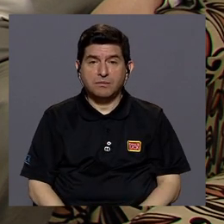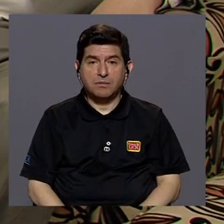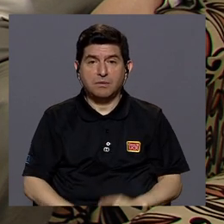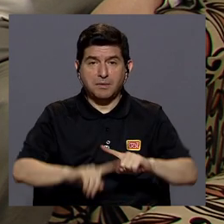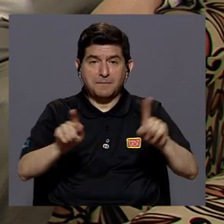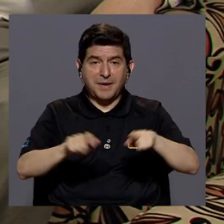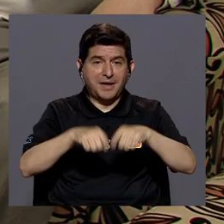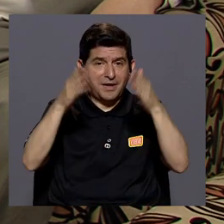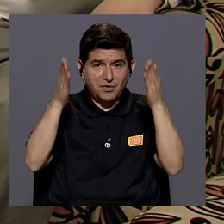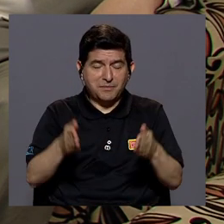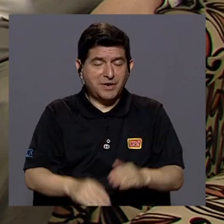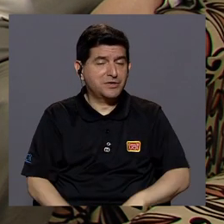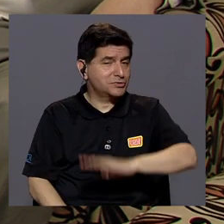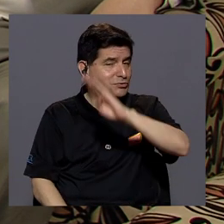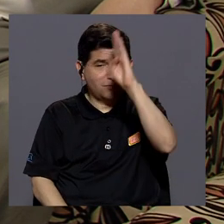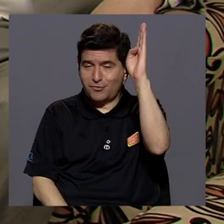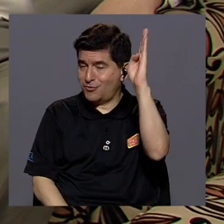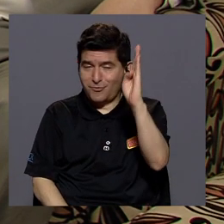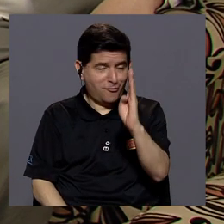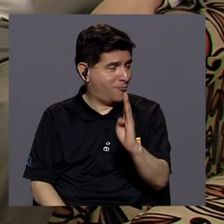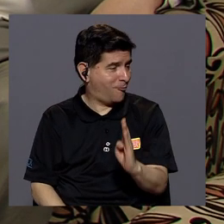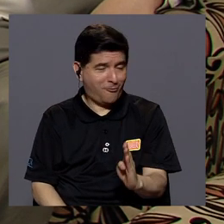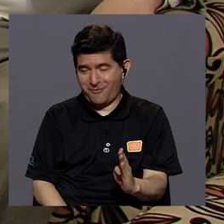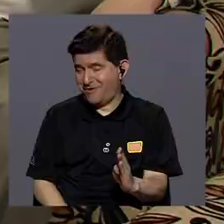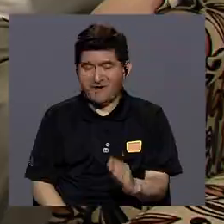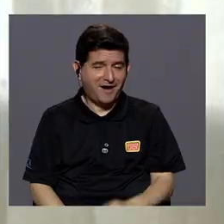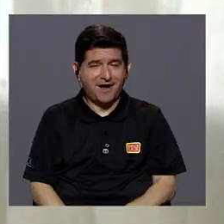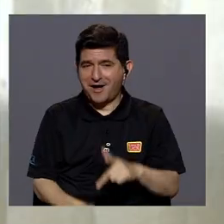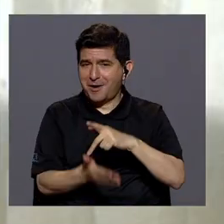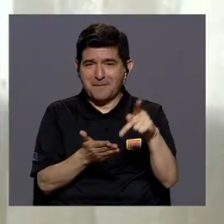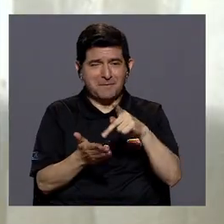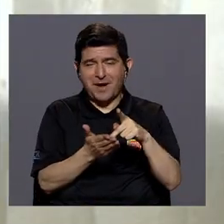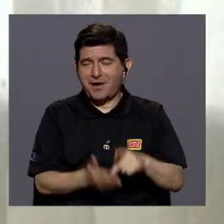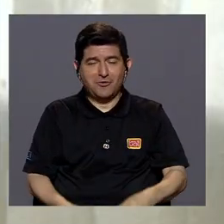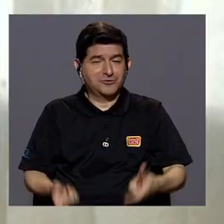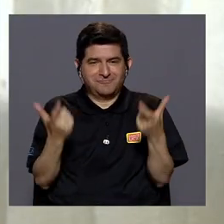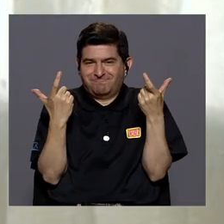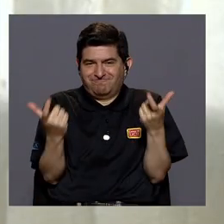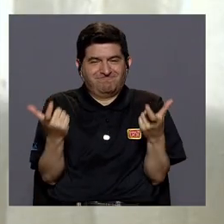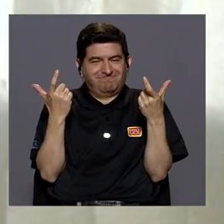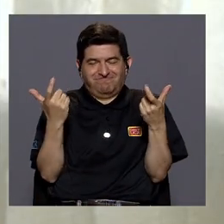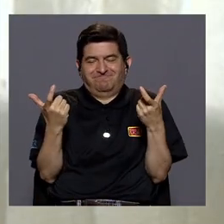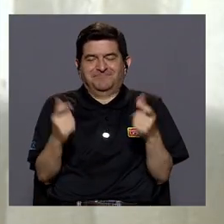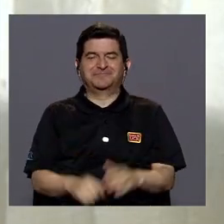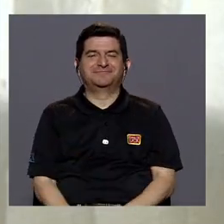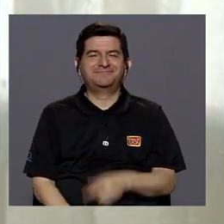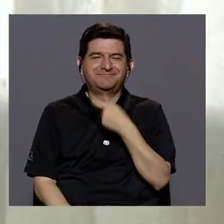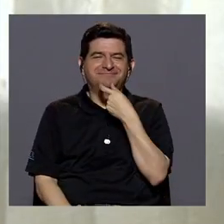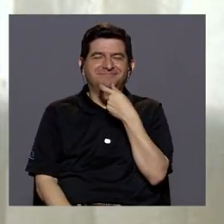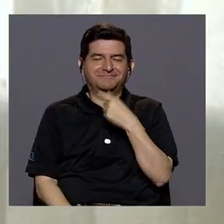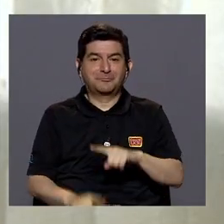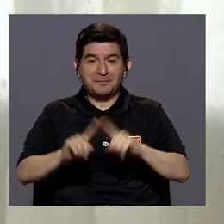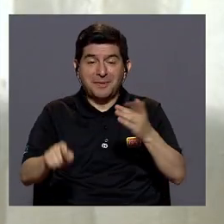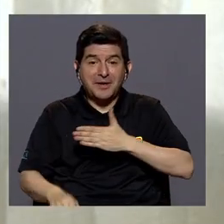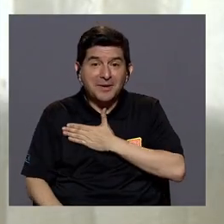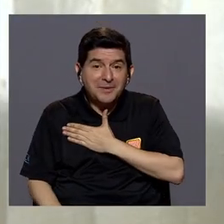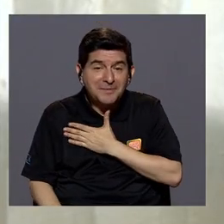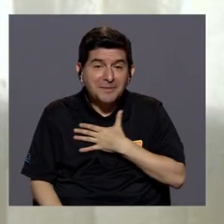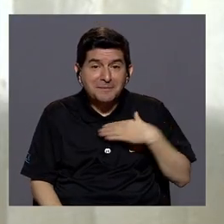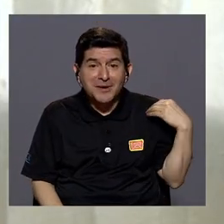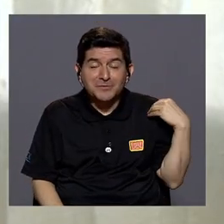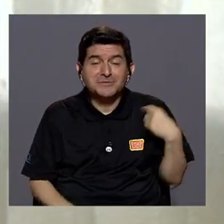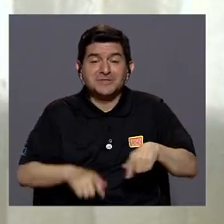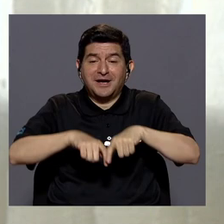periodismo nunca han ido sueldos de oro, ¿verdad? Pero como me gustaba el periodismo